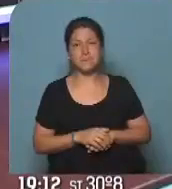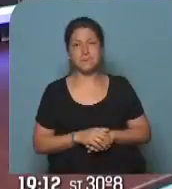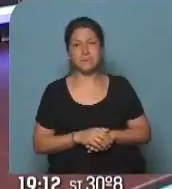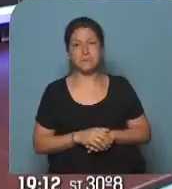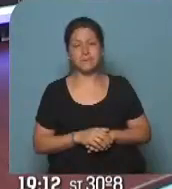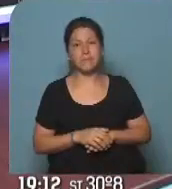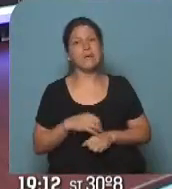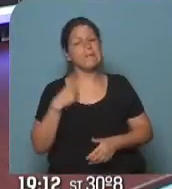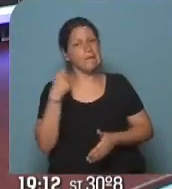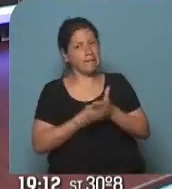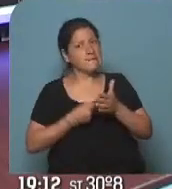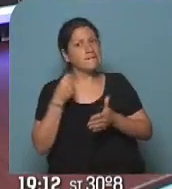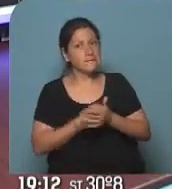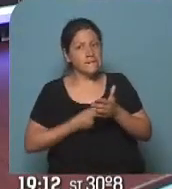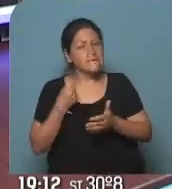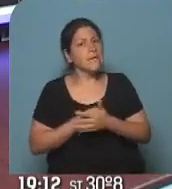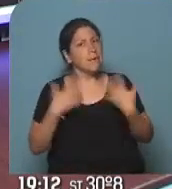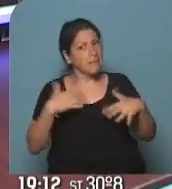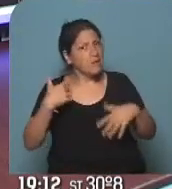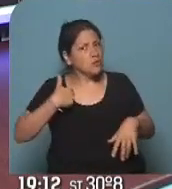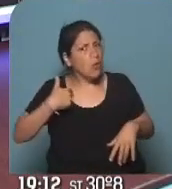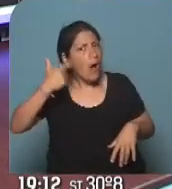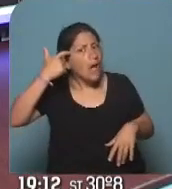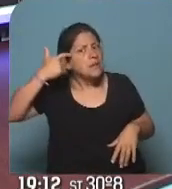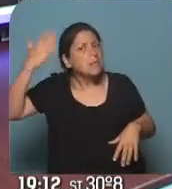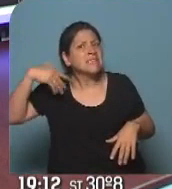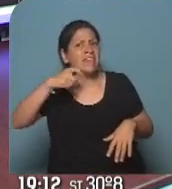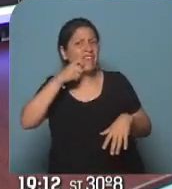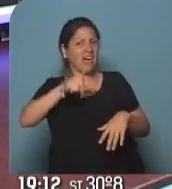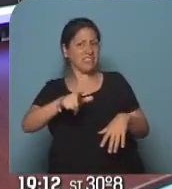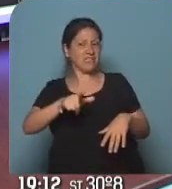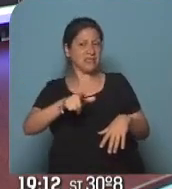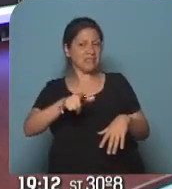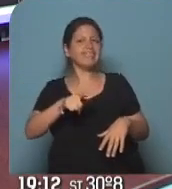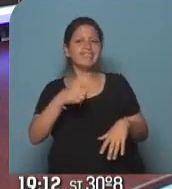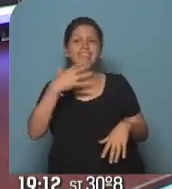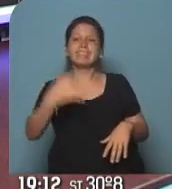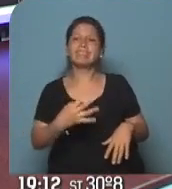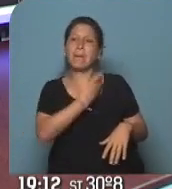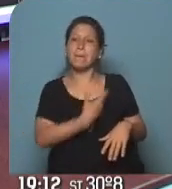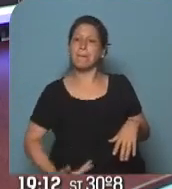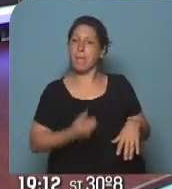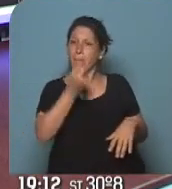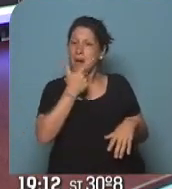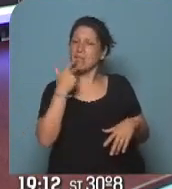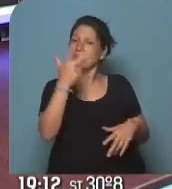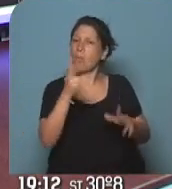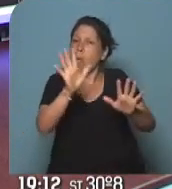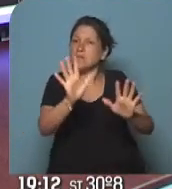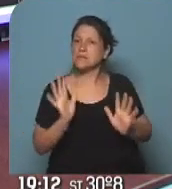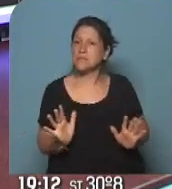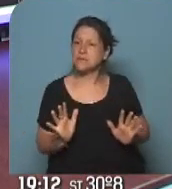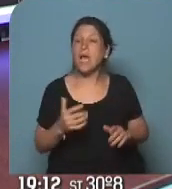Nos está costando más de lo que imaginé, reconoció el presidente Mauricio Macri y agregó que acepta que fue